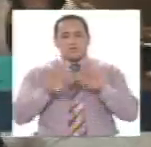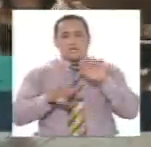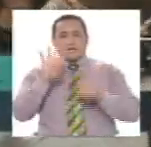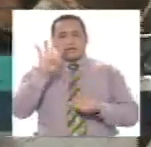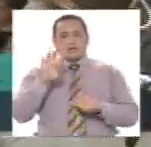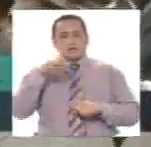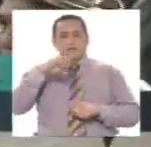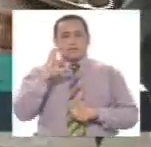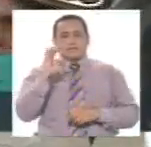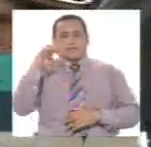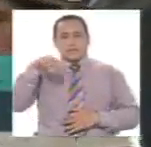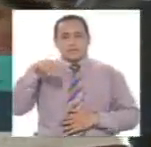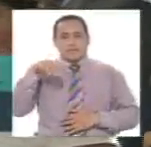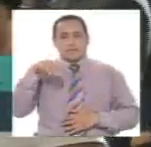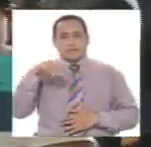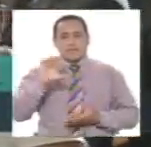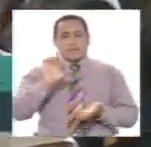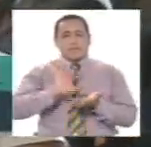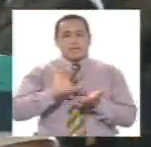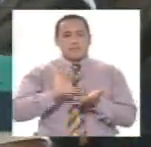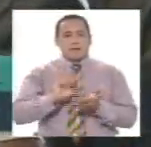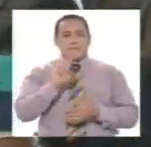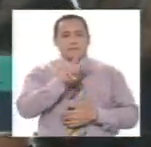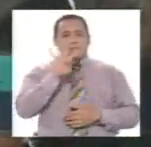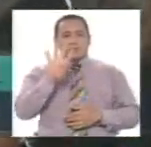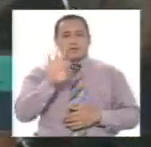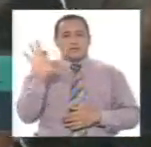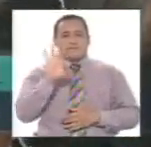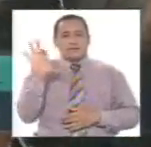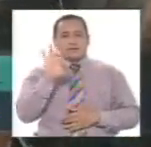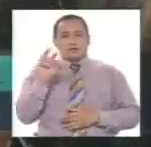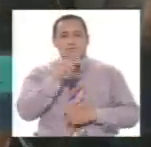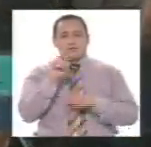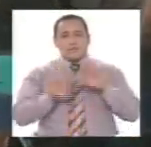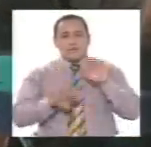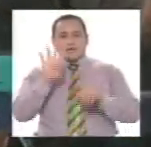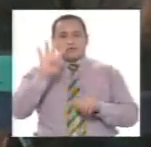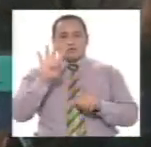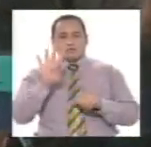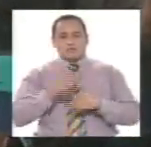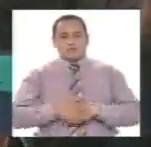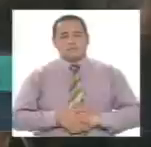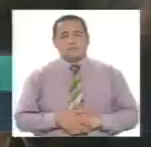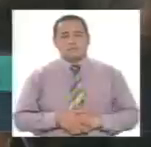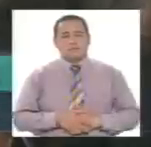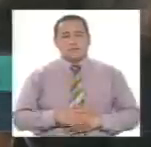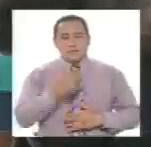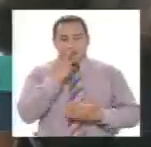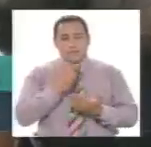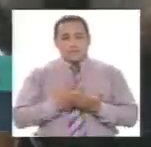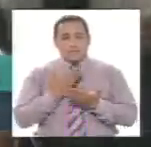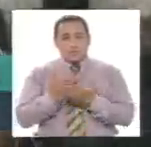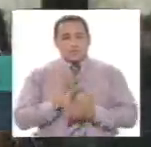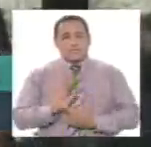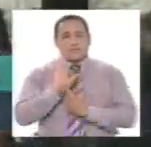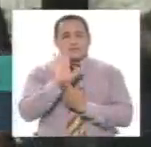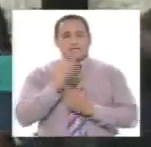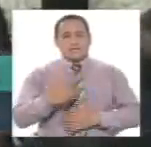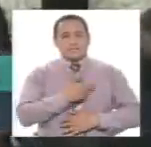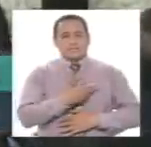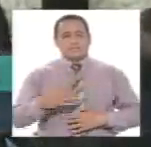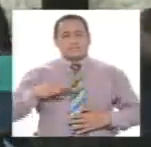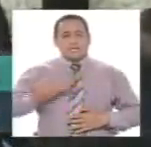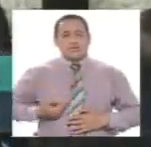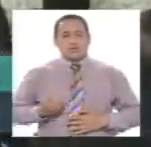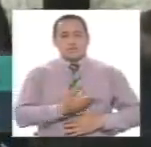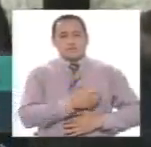076-2014, PCM. Lima, 24 de febrero de 2014. Vista la propuesta del señor Presidente